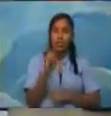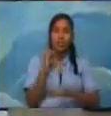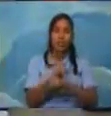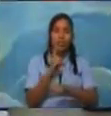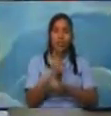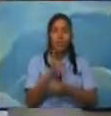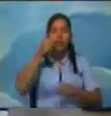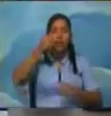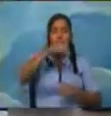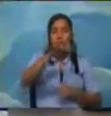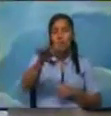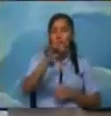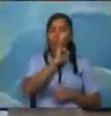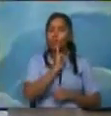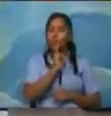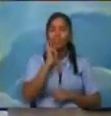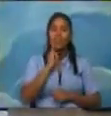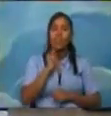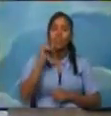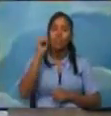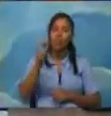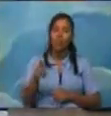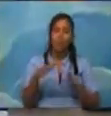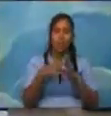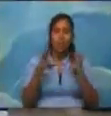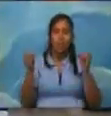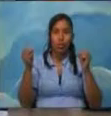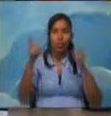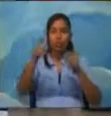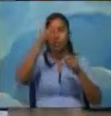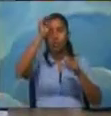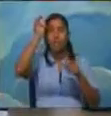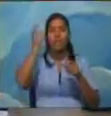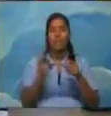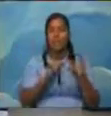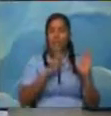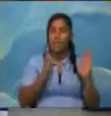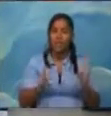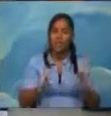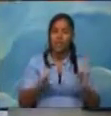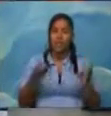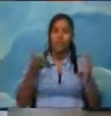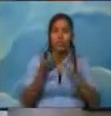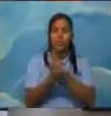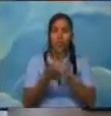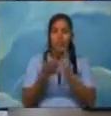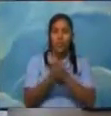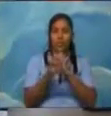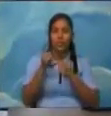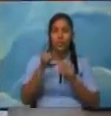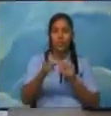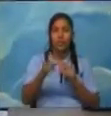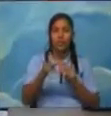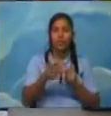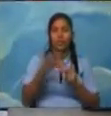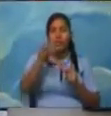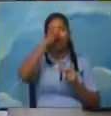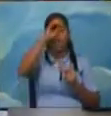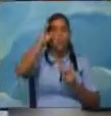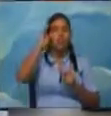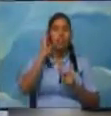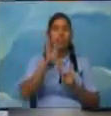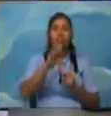de Israel, sino a todos los creyentes, acerca de la idolatría, que Dios